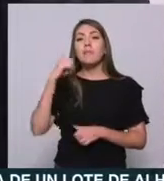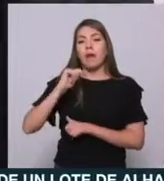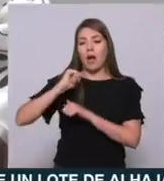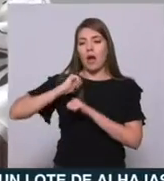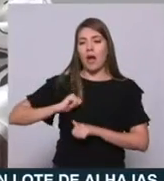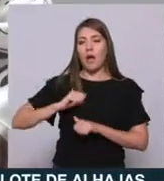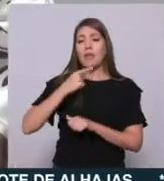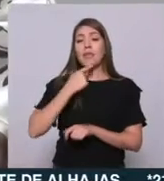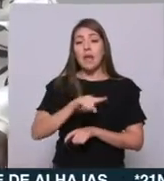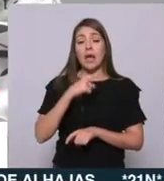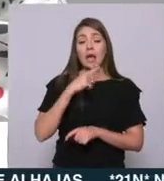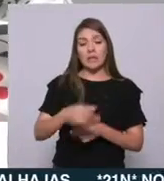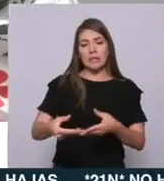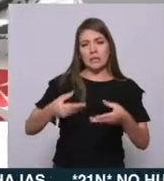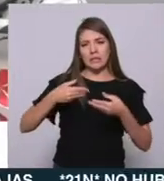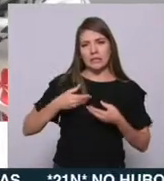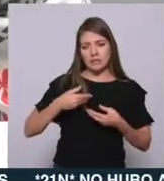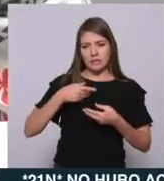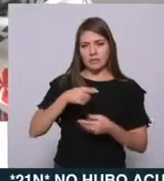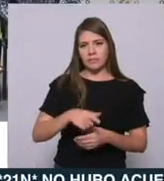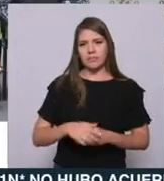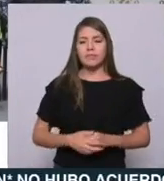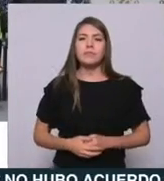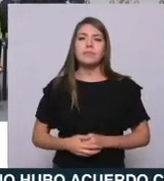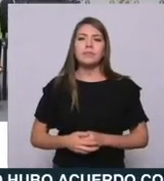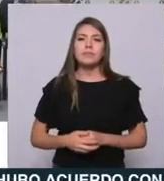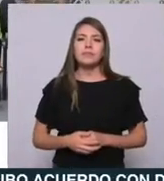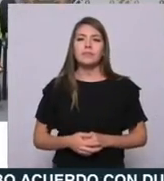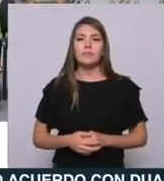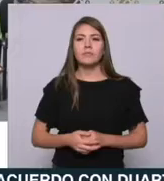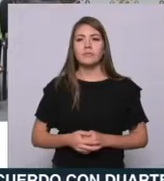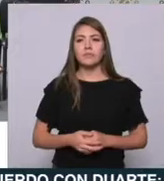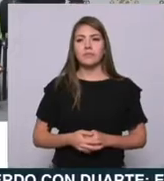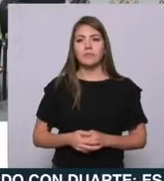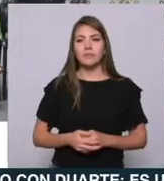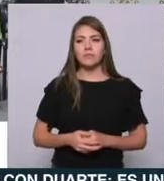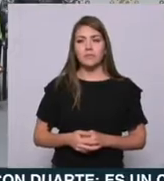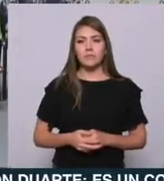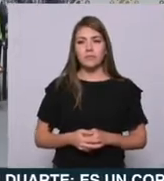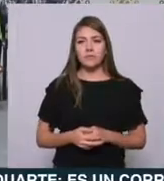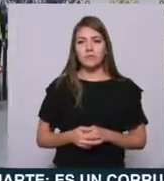denuncias. Con imágenes de Javier Cordero, Gloria López, 21 Noticias.